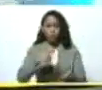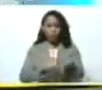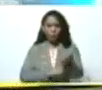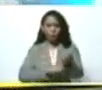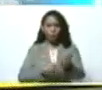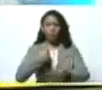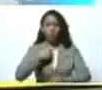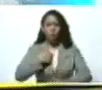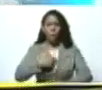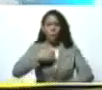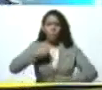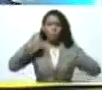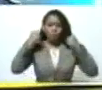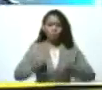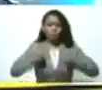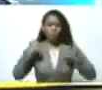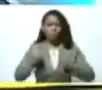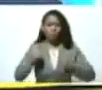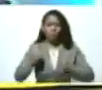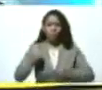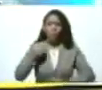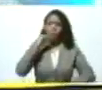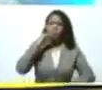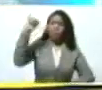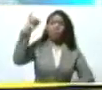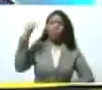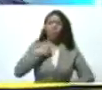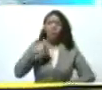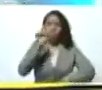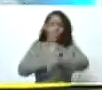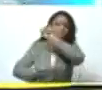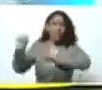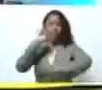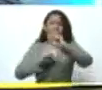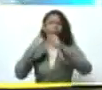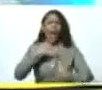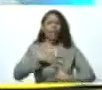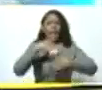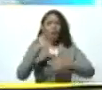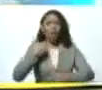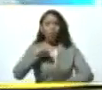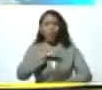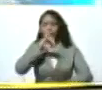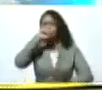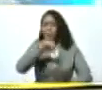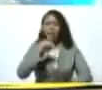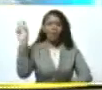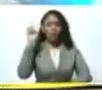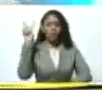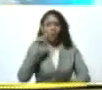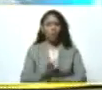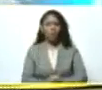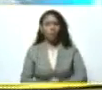protesto, con indignación defiendo los intereses de nuestra amada Venezuela,